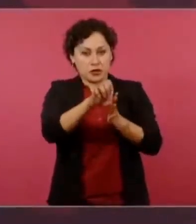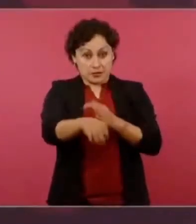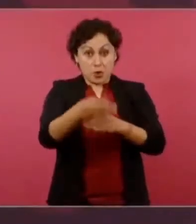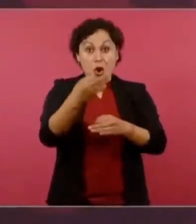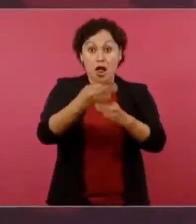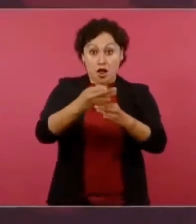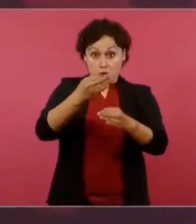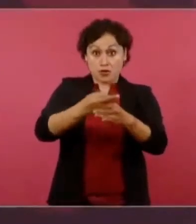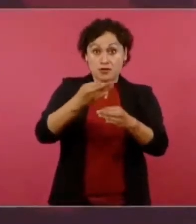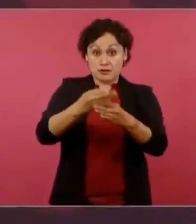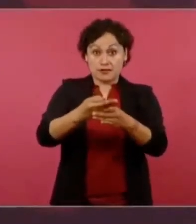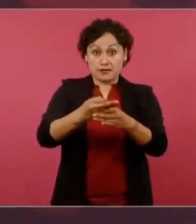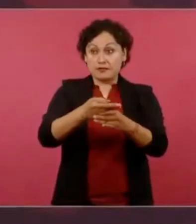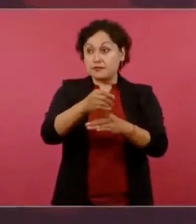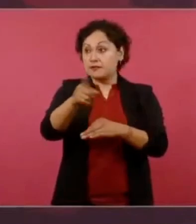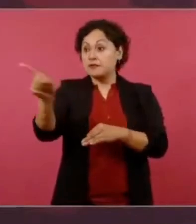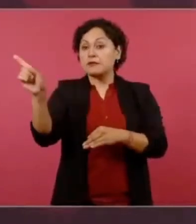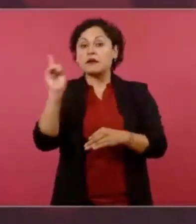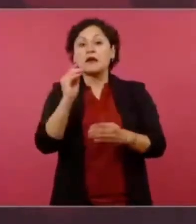elecciones.